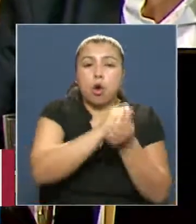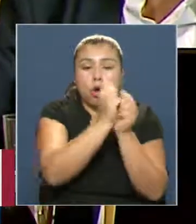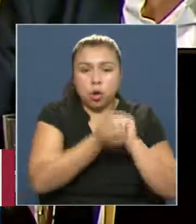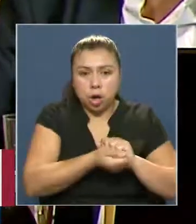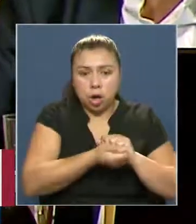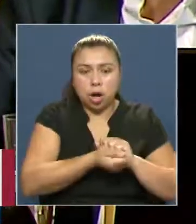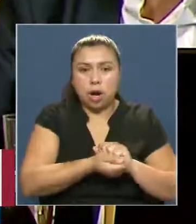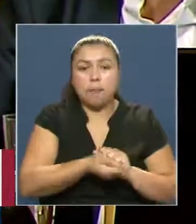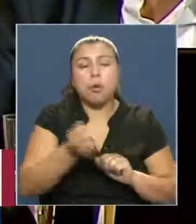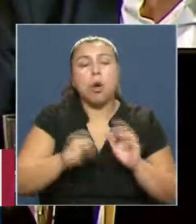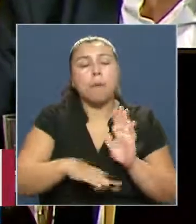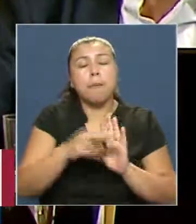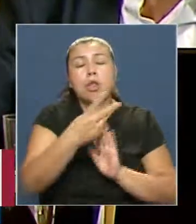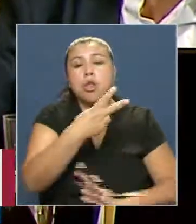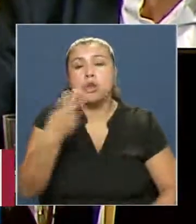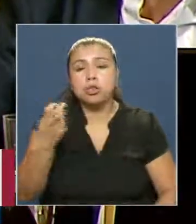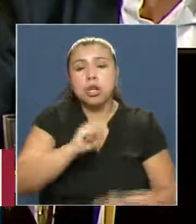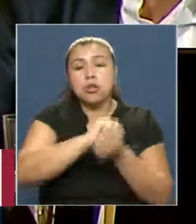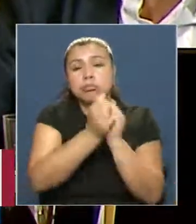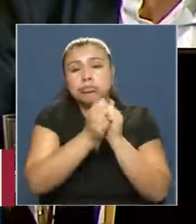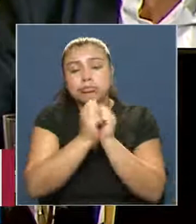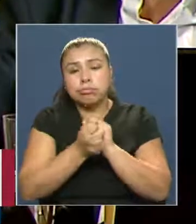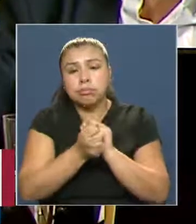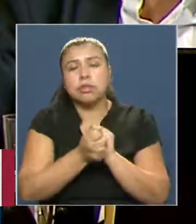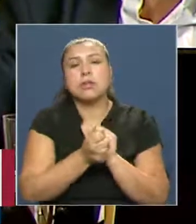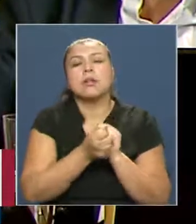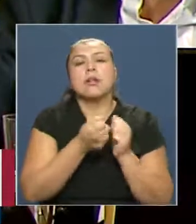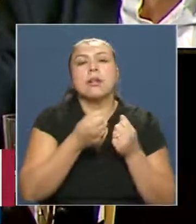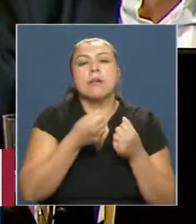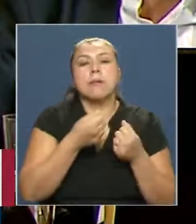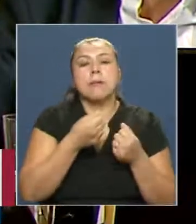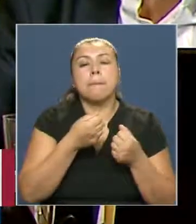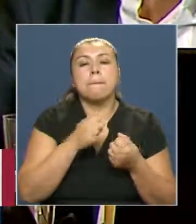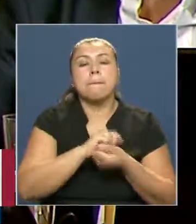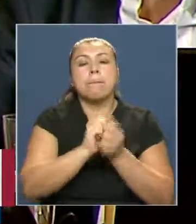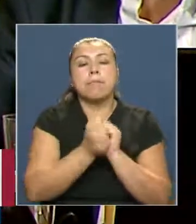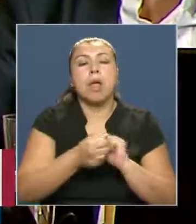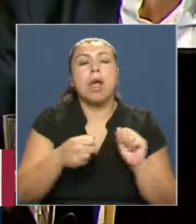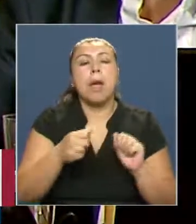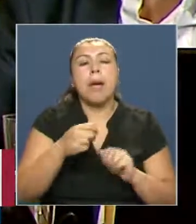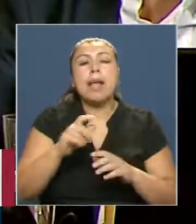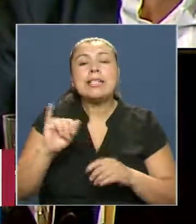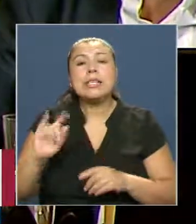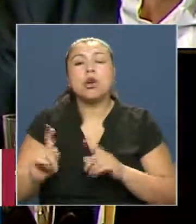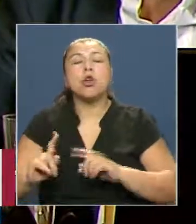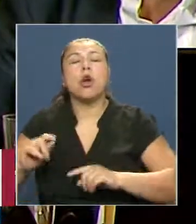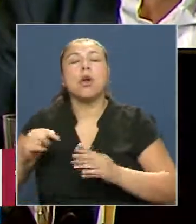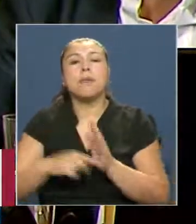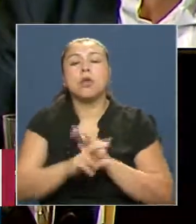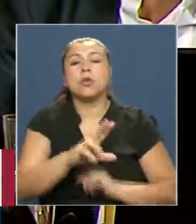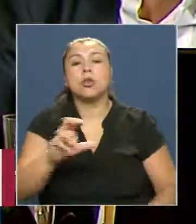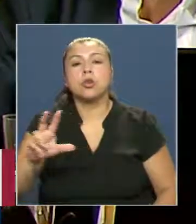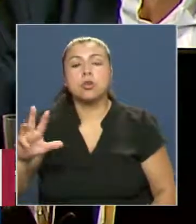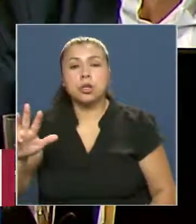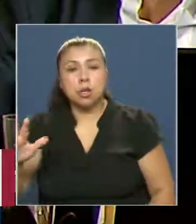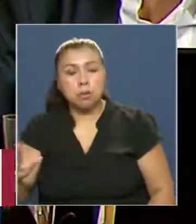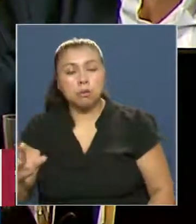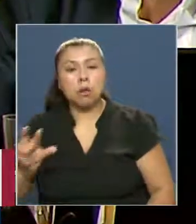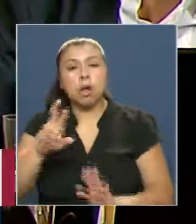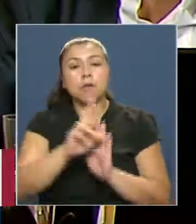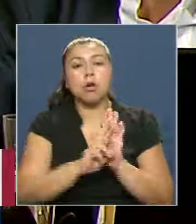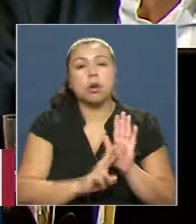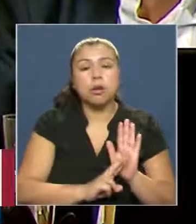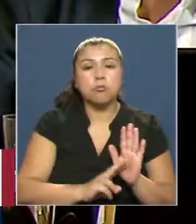sus más de 200 modificaciones, con su modificación a través del plebiscito de 1989, a través de la reforma, la